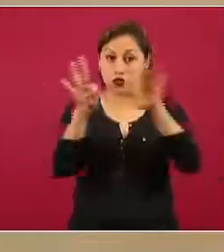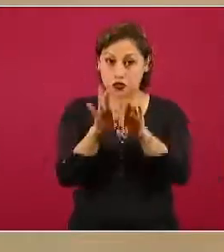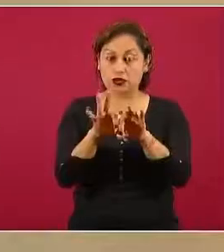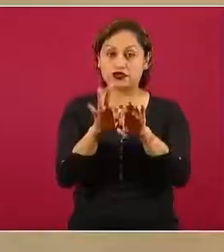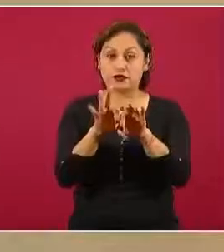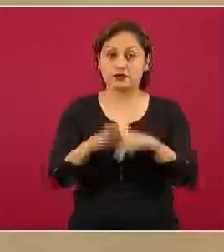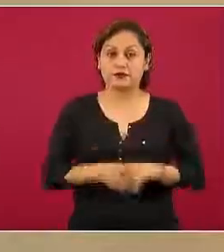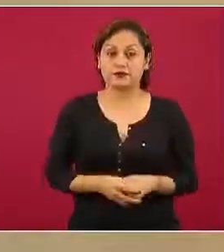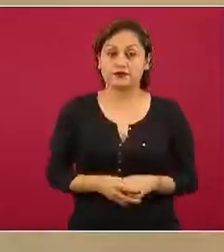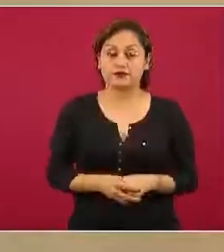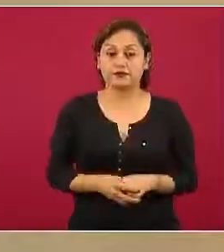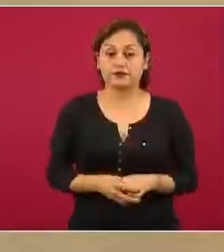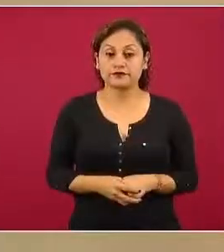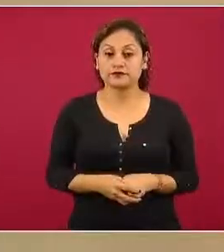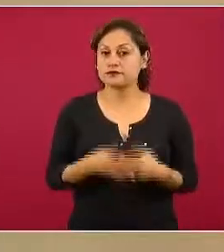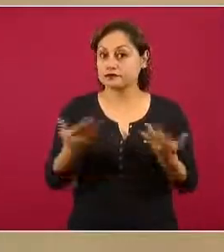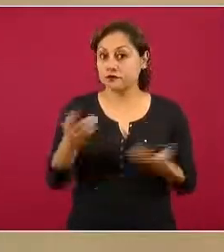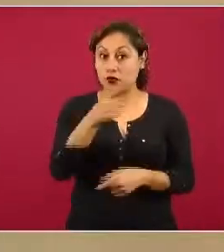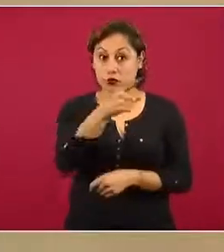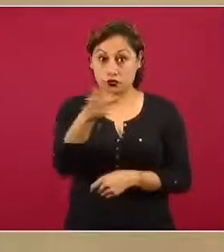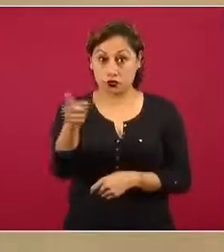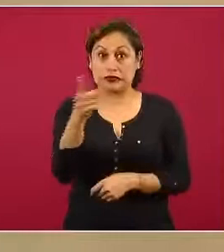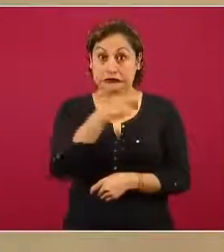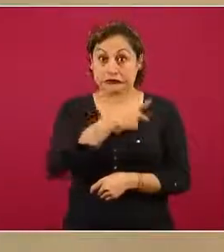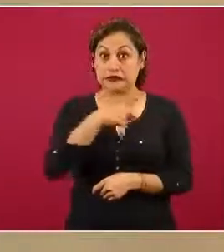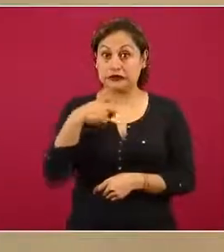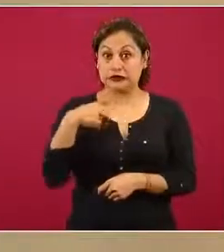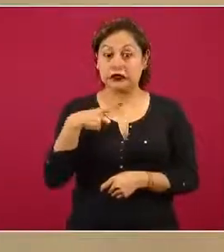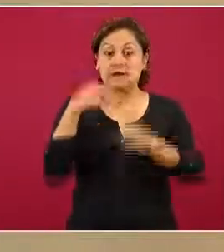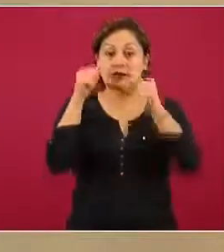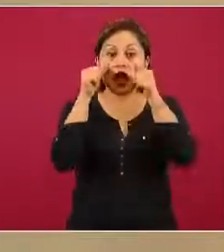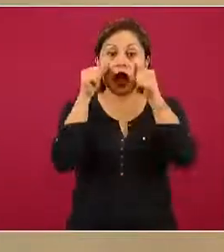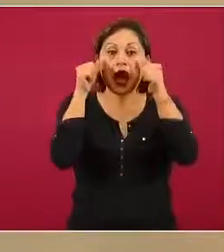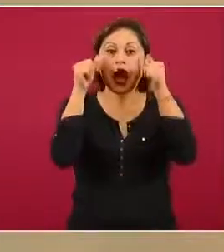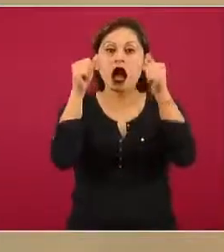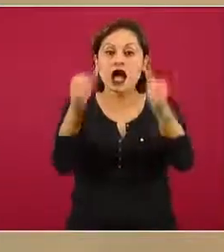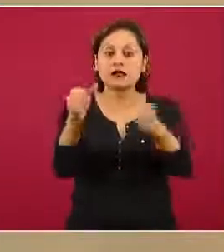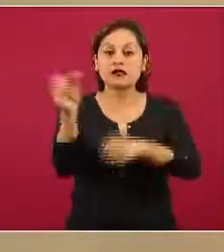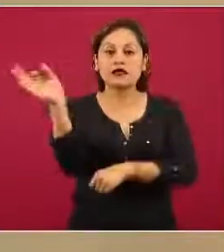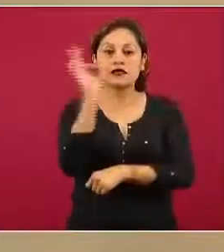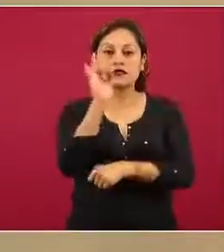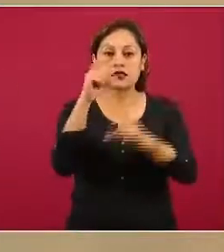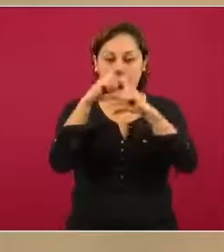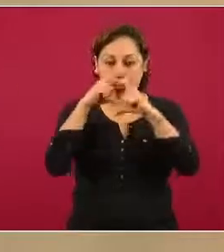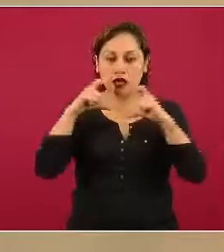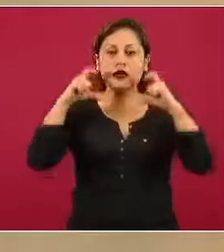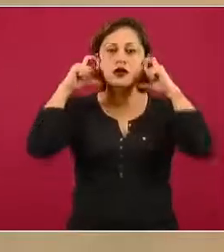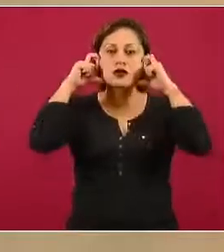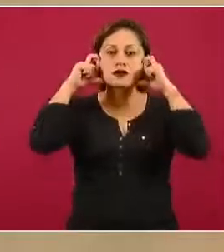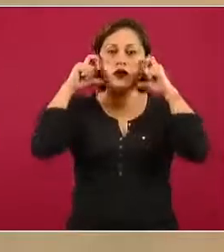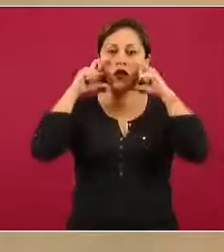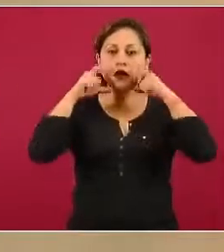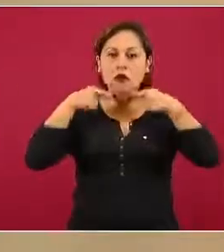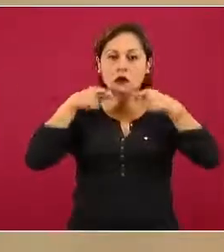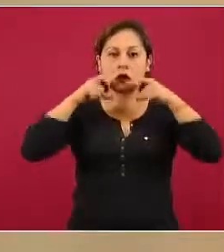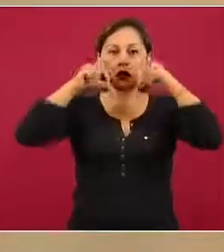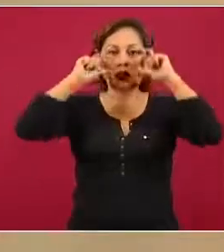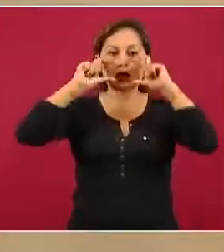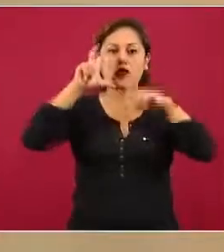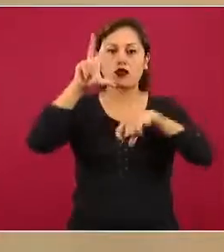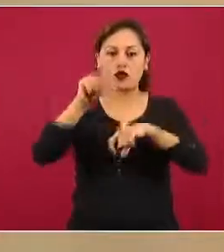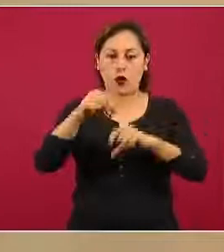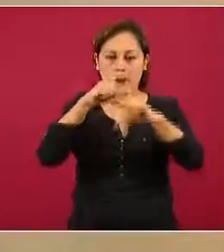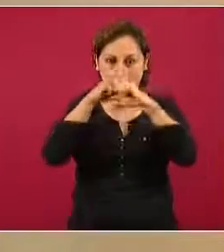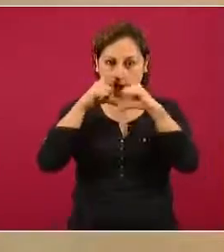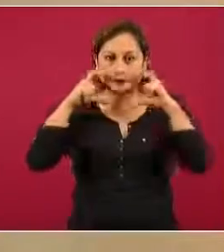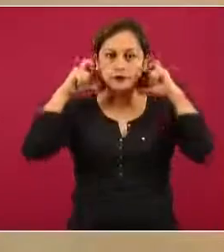mismo. Entonces, hay que revisar que yo también, cuando me esté poniendo mi cubrebocas, lo traiga bien colocado, que es que me